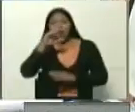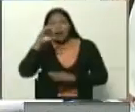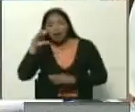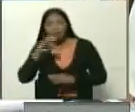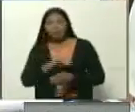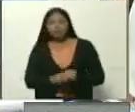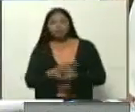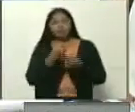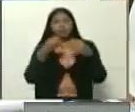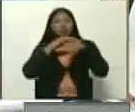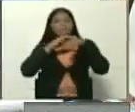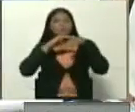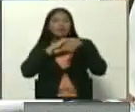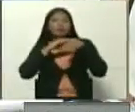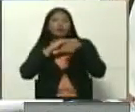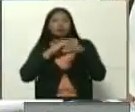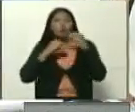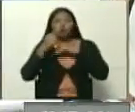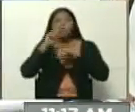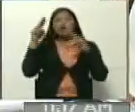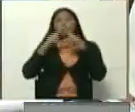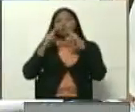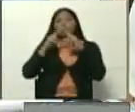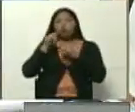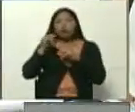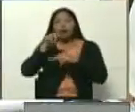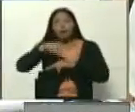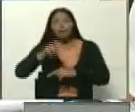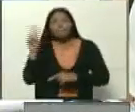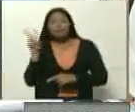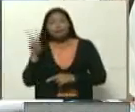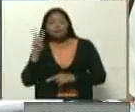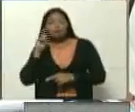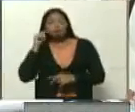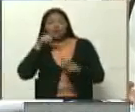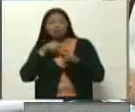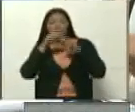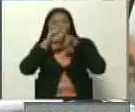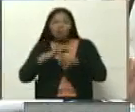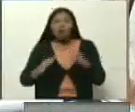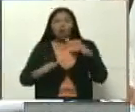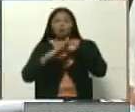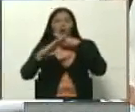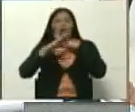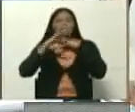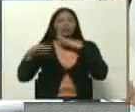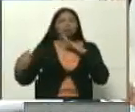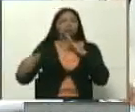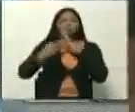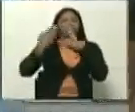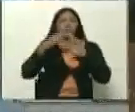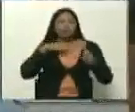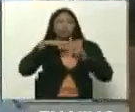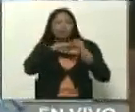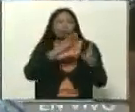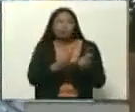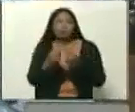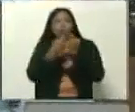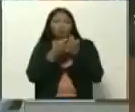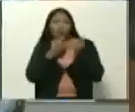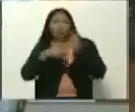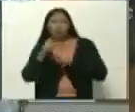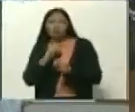Excelentísimo ministro, como es de su conocimiento, la República Bolivariana de Venezuela está sometida a un bloqueo y a una persecución económica,